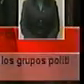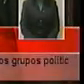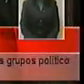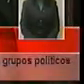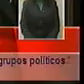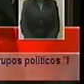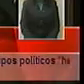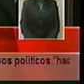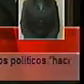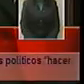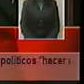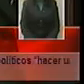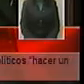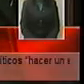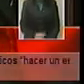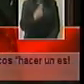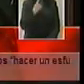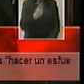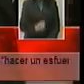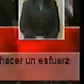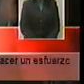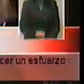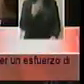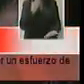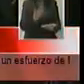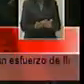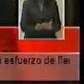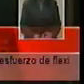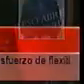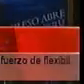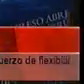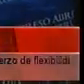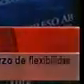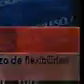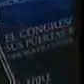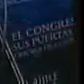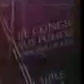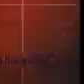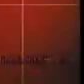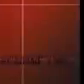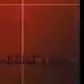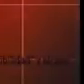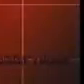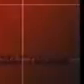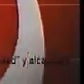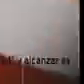Hoy día presentamos. Así es. Hoy día estamos. Bueno, muchas gracias.